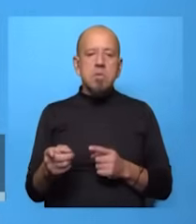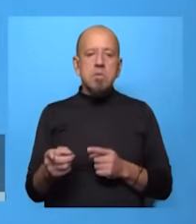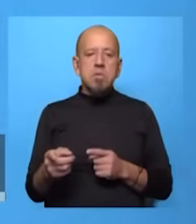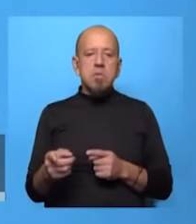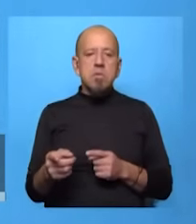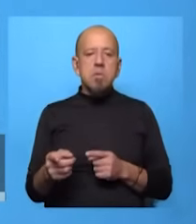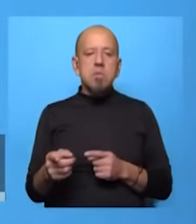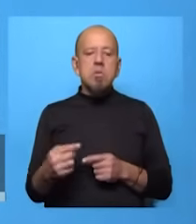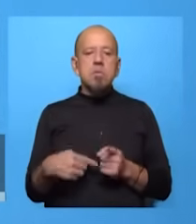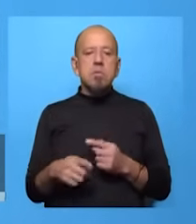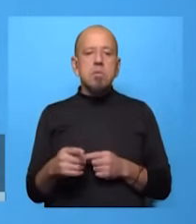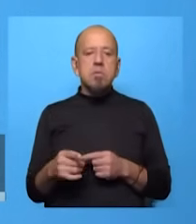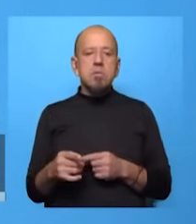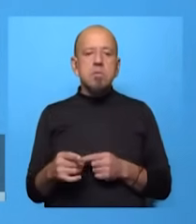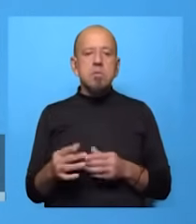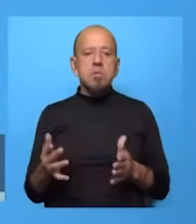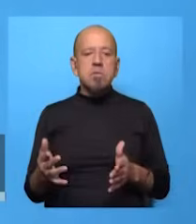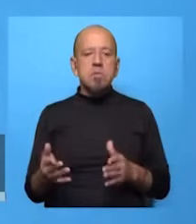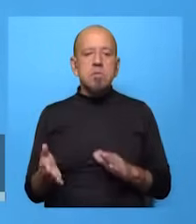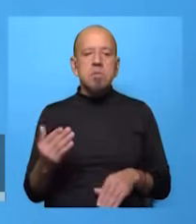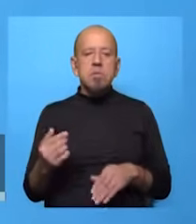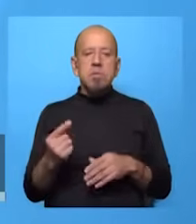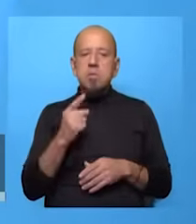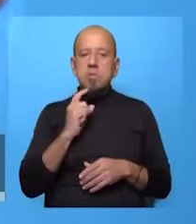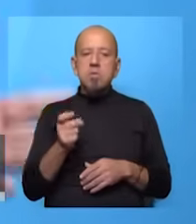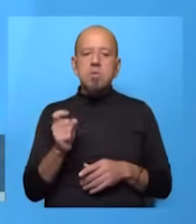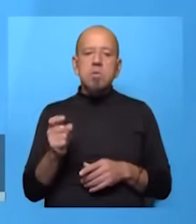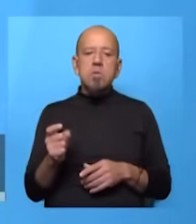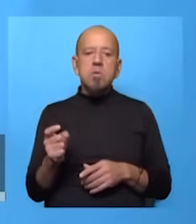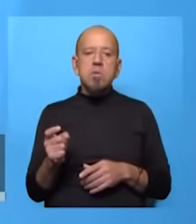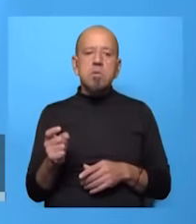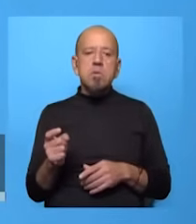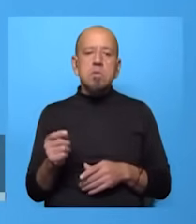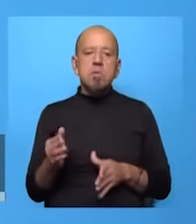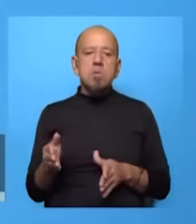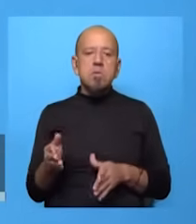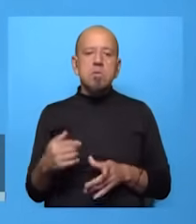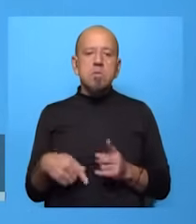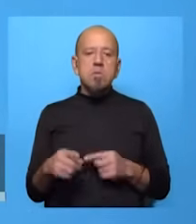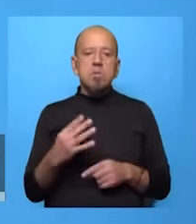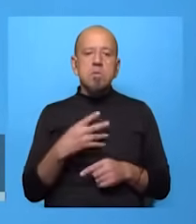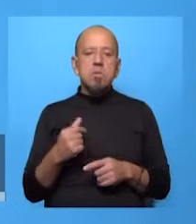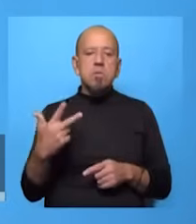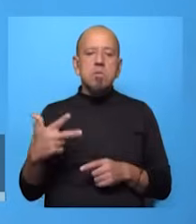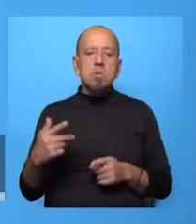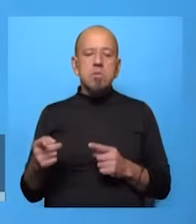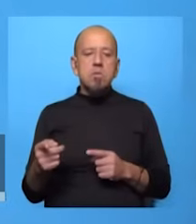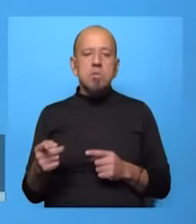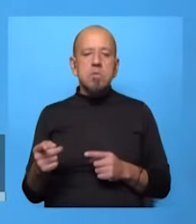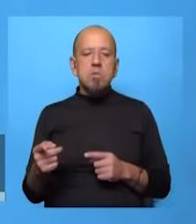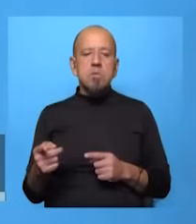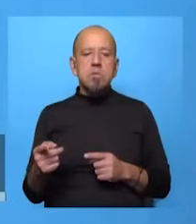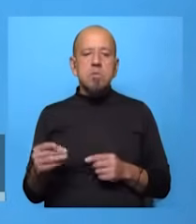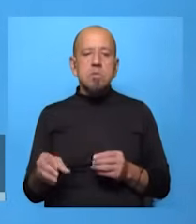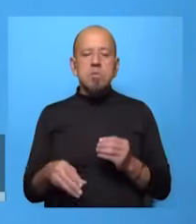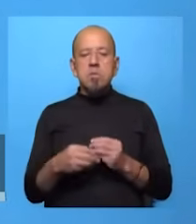rosado son los blancos y los Colorados más bien los Colorados que se pusieron de furgón de cola del partido nacional y del herrerismo y van ahí y se ha sumado